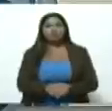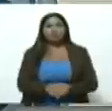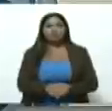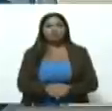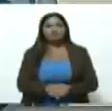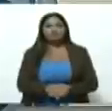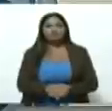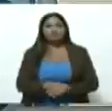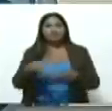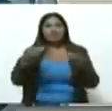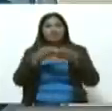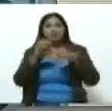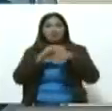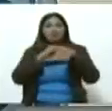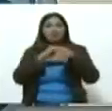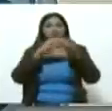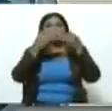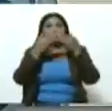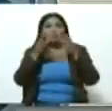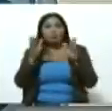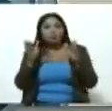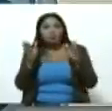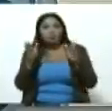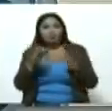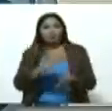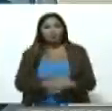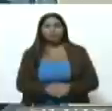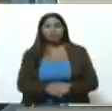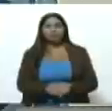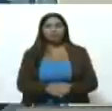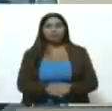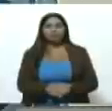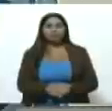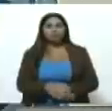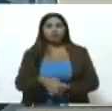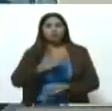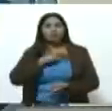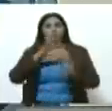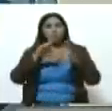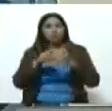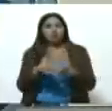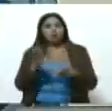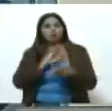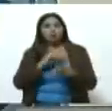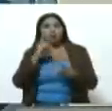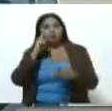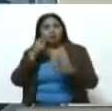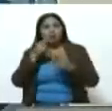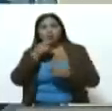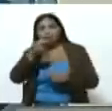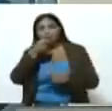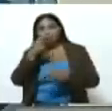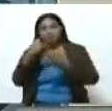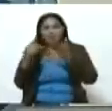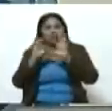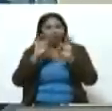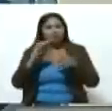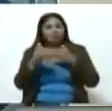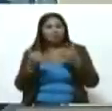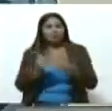un equipo del Ministerio Público con sus computadoras, con sus actas de entrevista, etcétera,